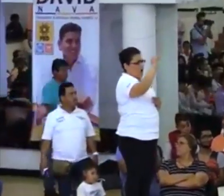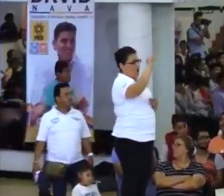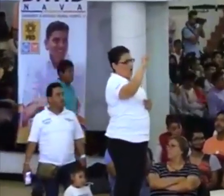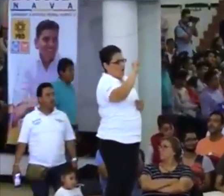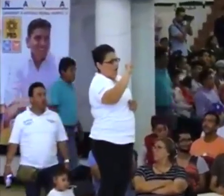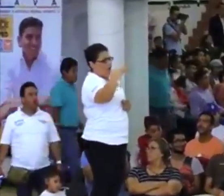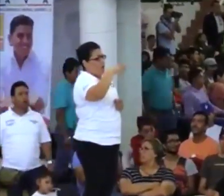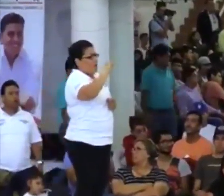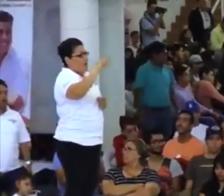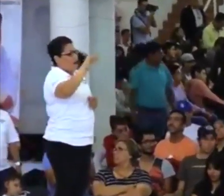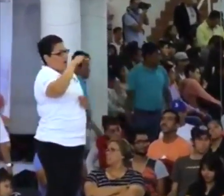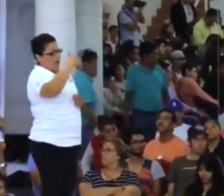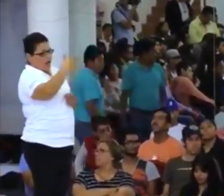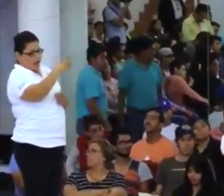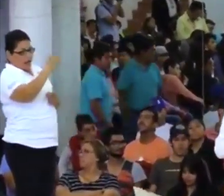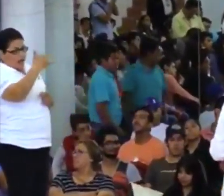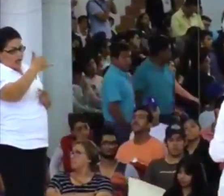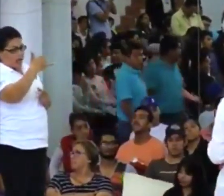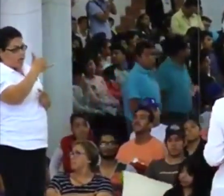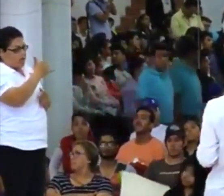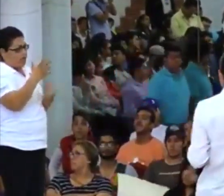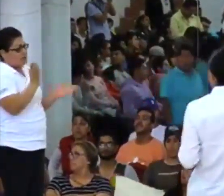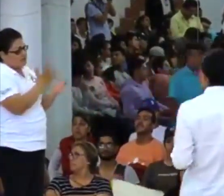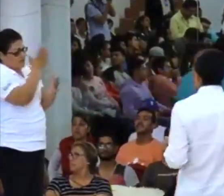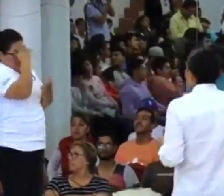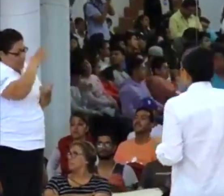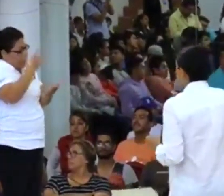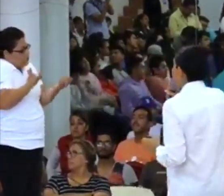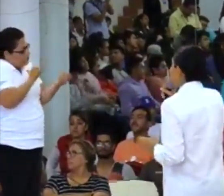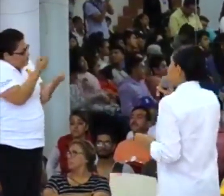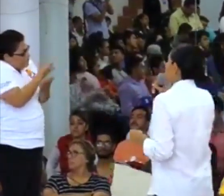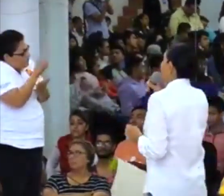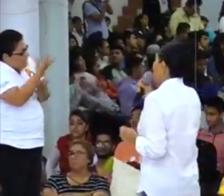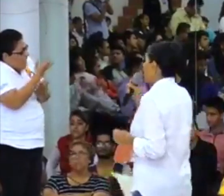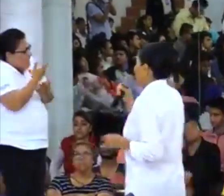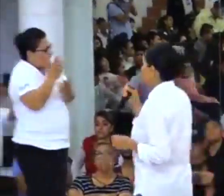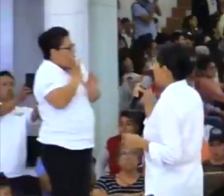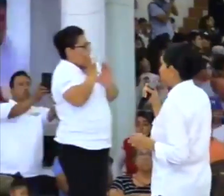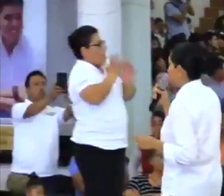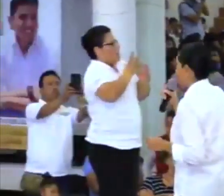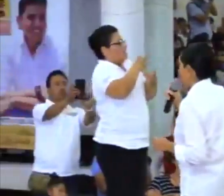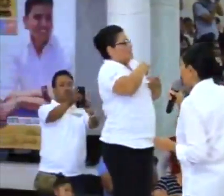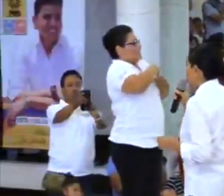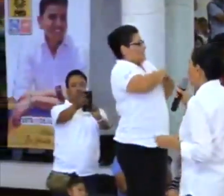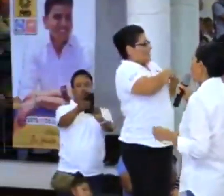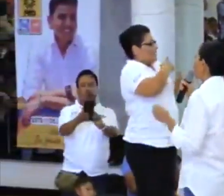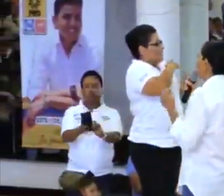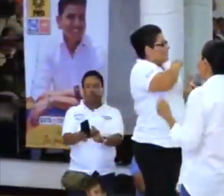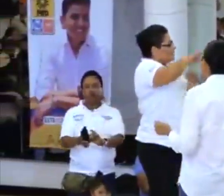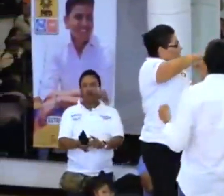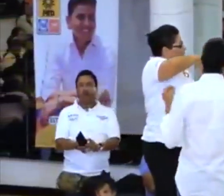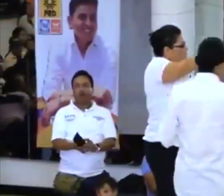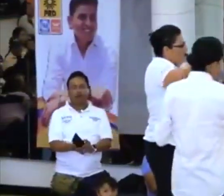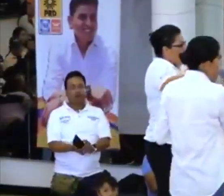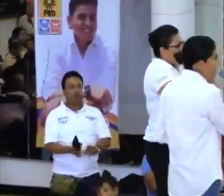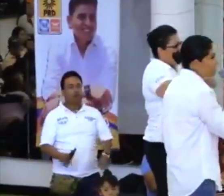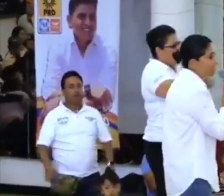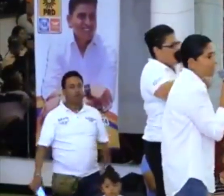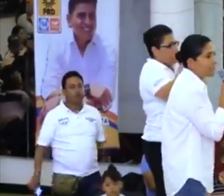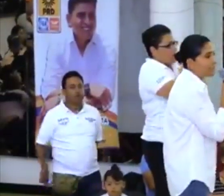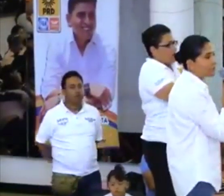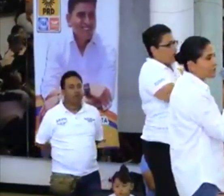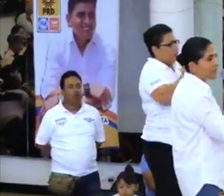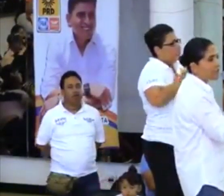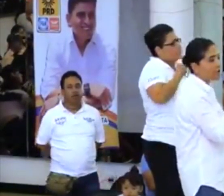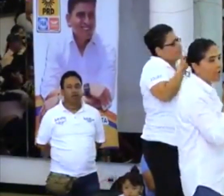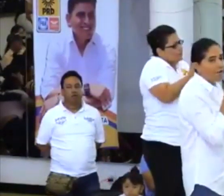Ciudad de México al frente, Alejandra Barrales, se reunió con miembros del Consejo de la Comunicación Voz de las Empresas, donde propuso un instituto para evaluar